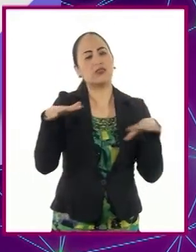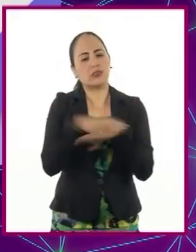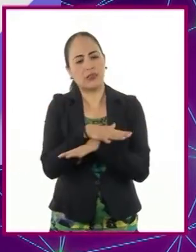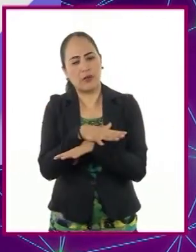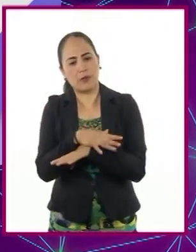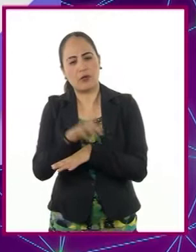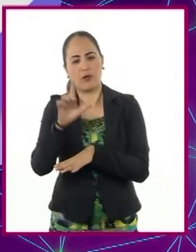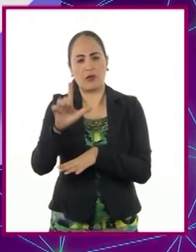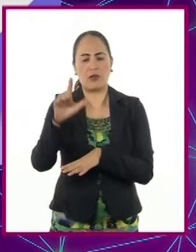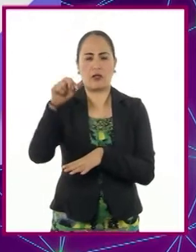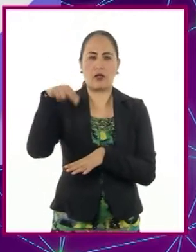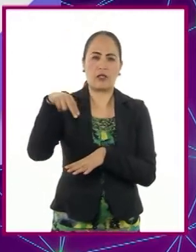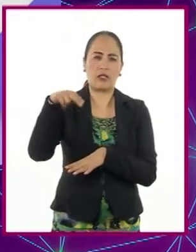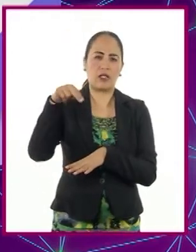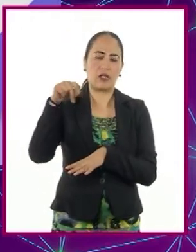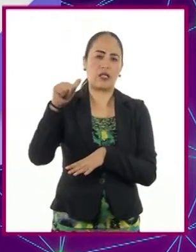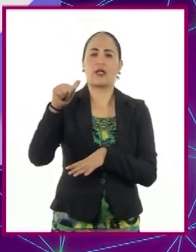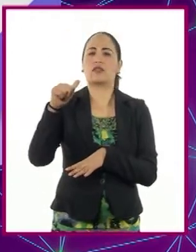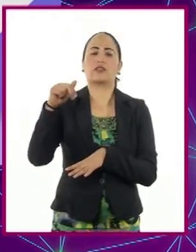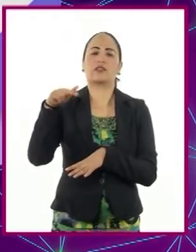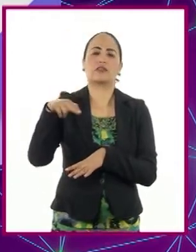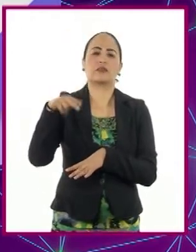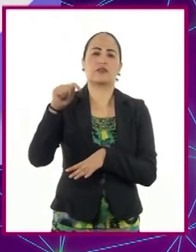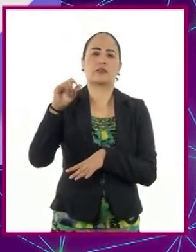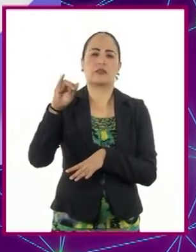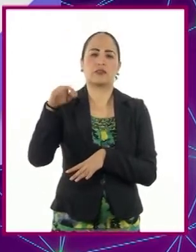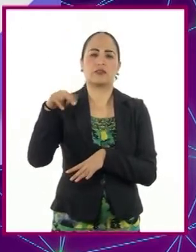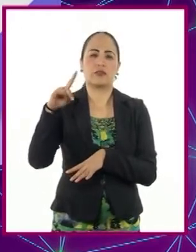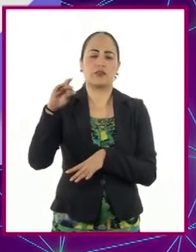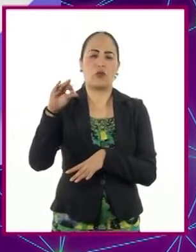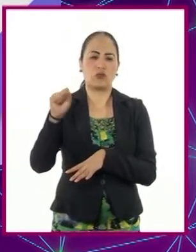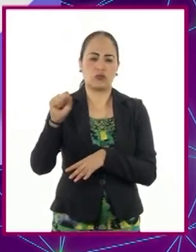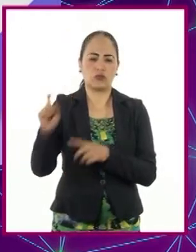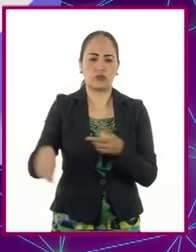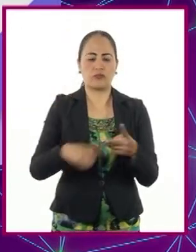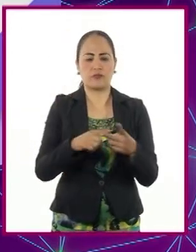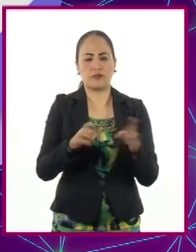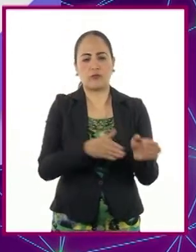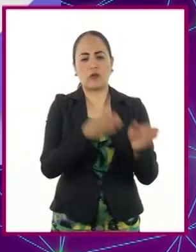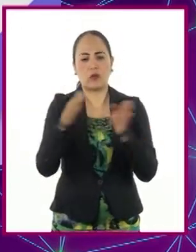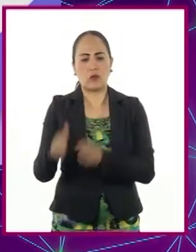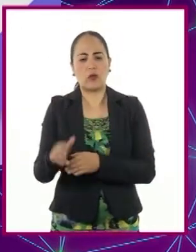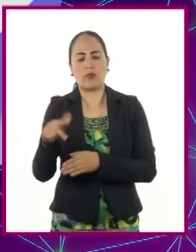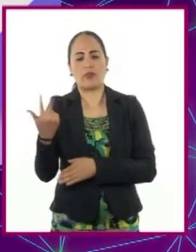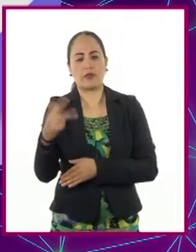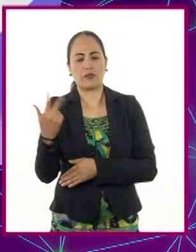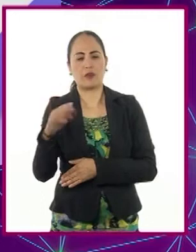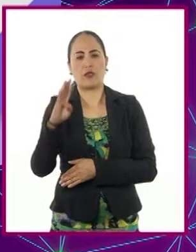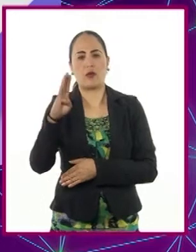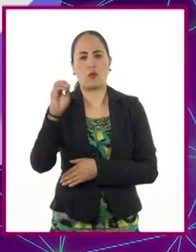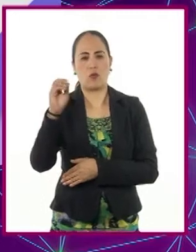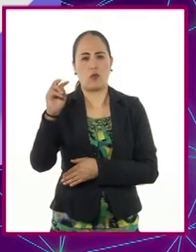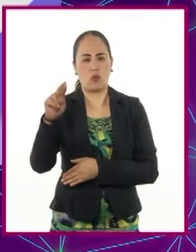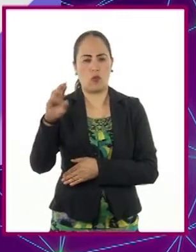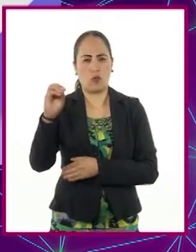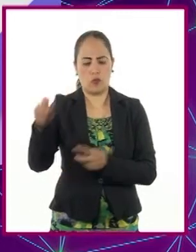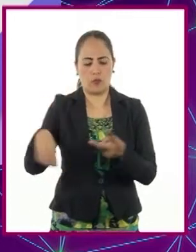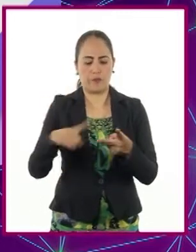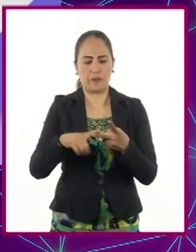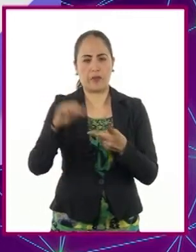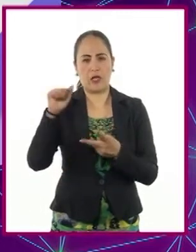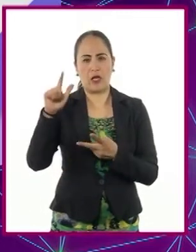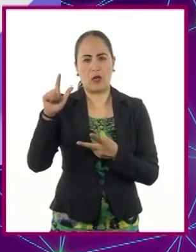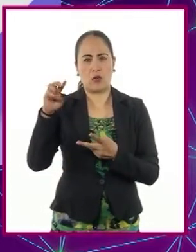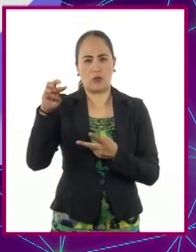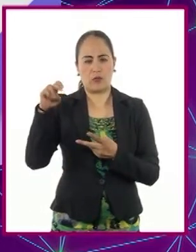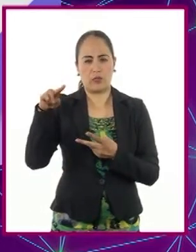lantánidos y actínidos. En el grupo 13 se encuentra el boro y el aluminio. El primero es un metaloide o semimetal,